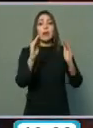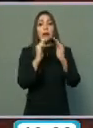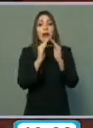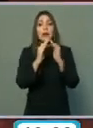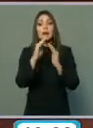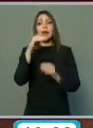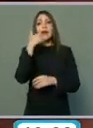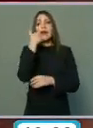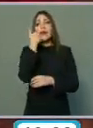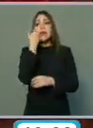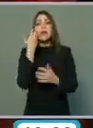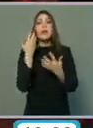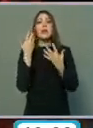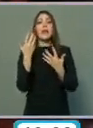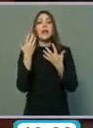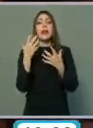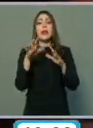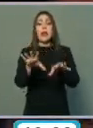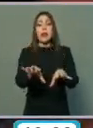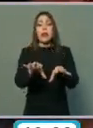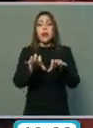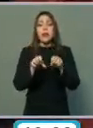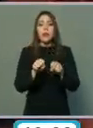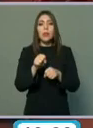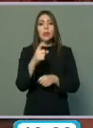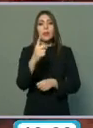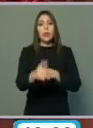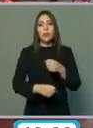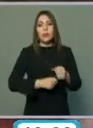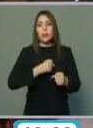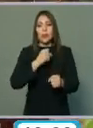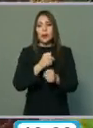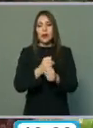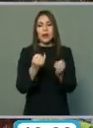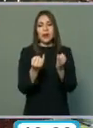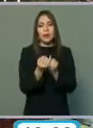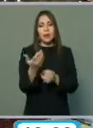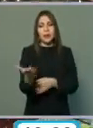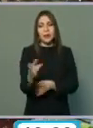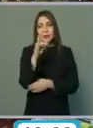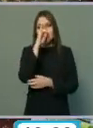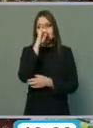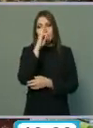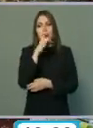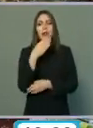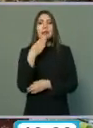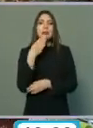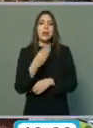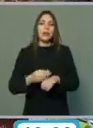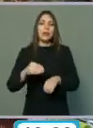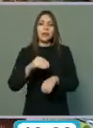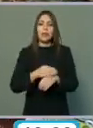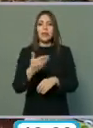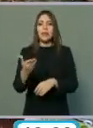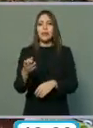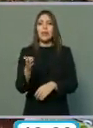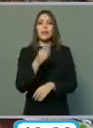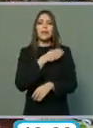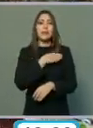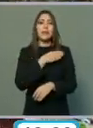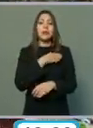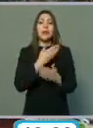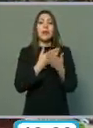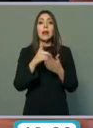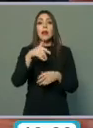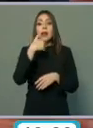gustaría adoptar a un cachorro de un año que está guapísimo como Que Martín. además está todo bien Sí, portado. y es súper tierno. Pueden ponerse en contacto que